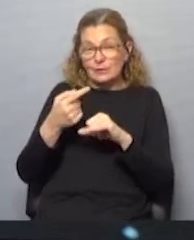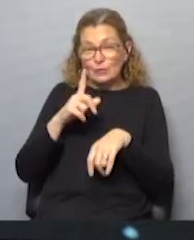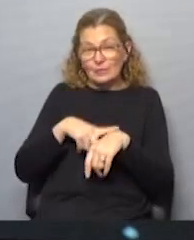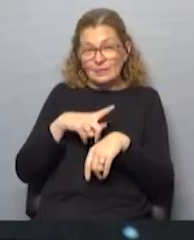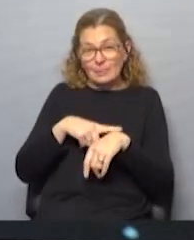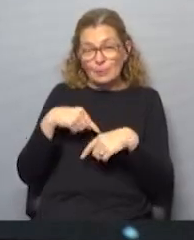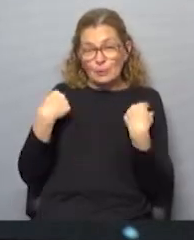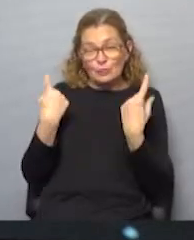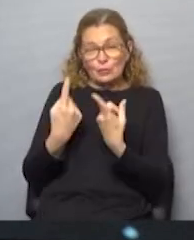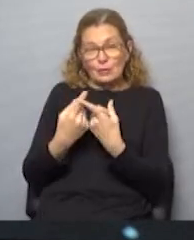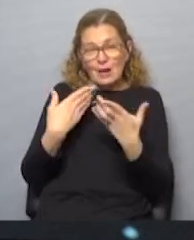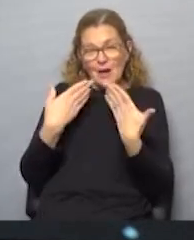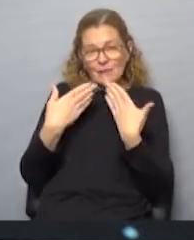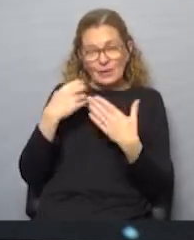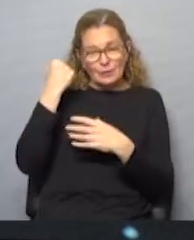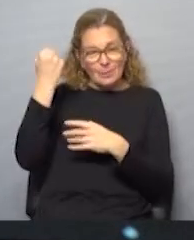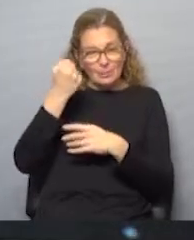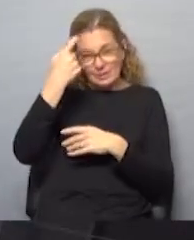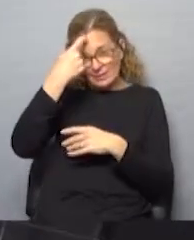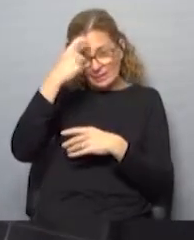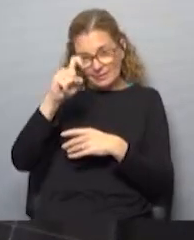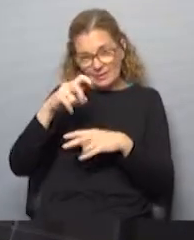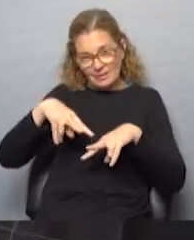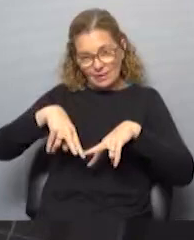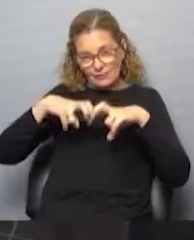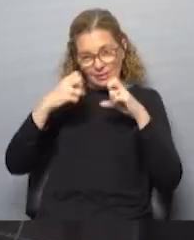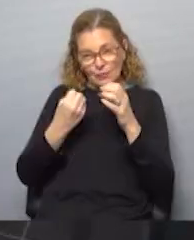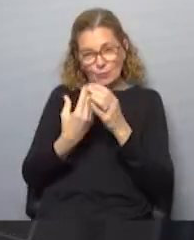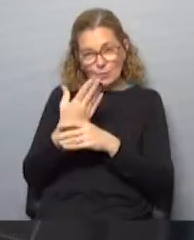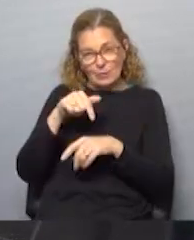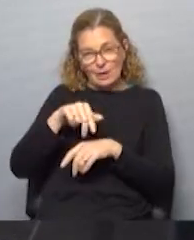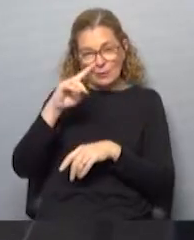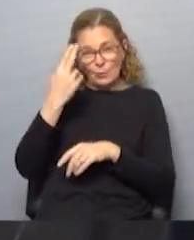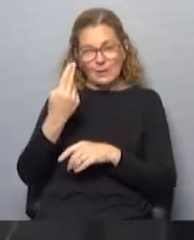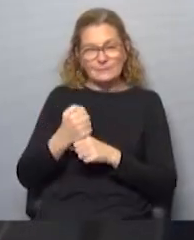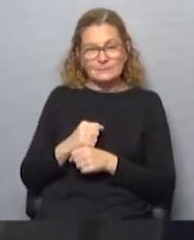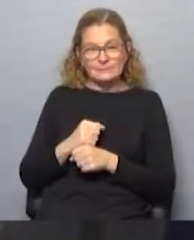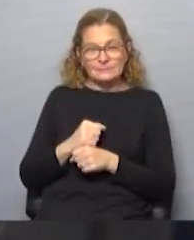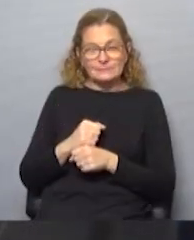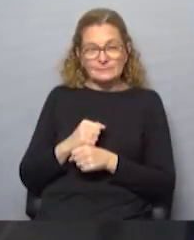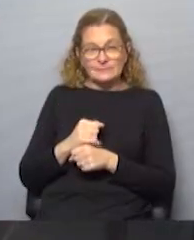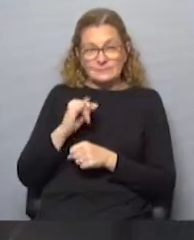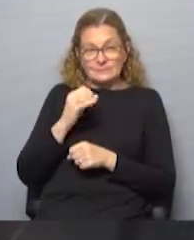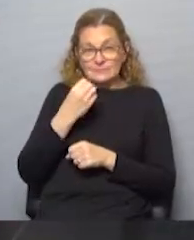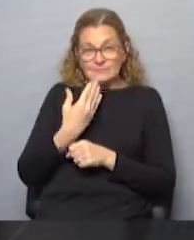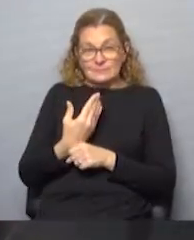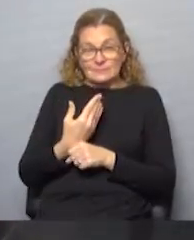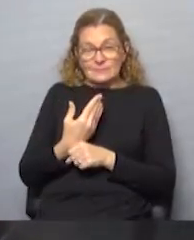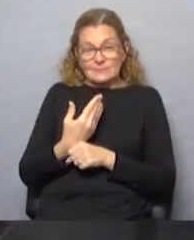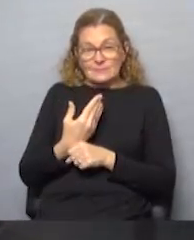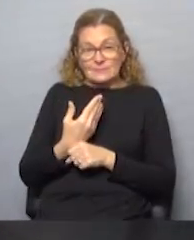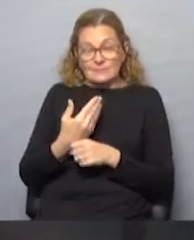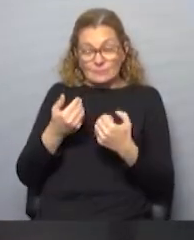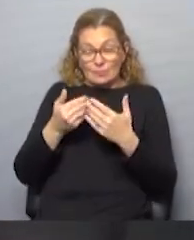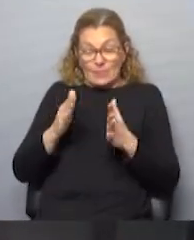todos y todas estoy hablando de la importancia de la ciencia la investigación y la innovación en nuestro país y bueno es que